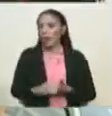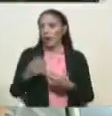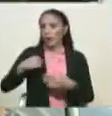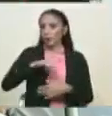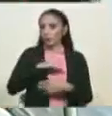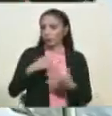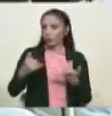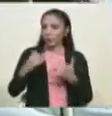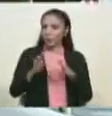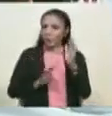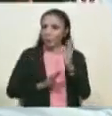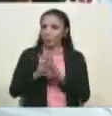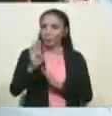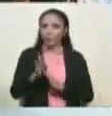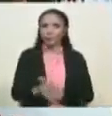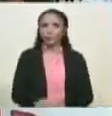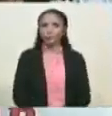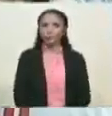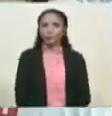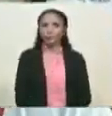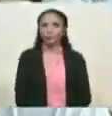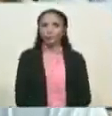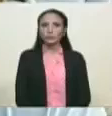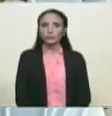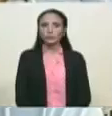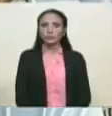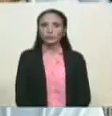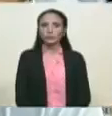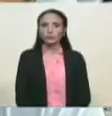autosostenerse con su propio esfuerzo,